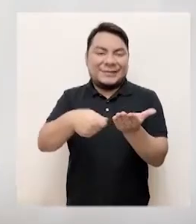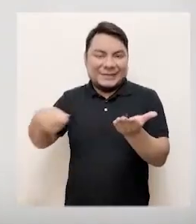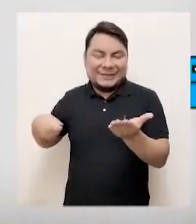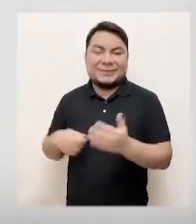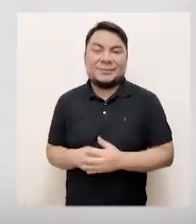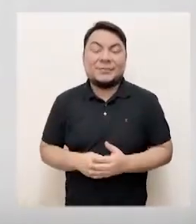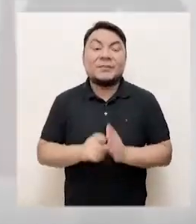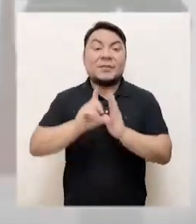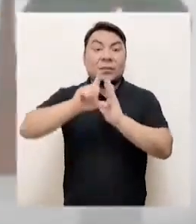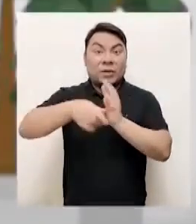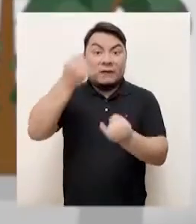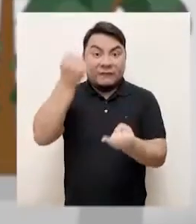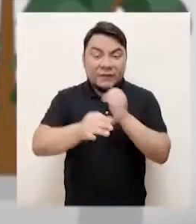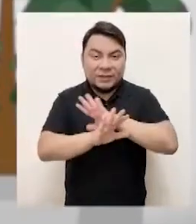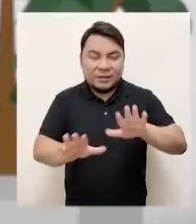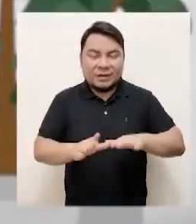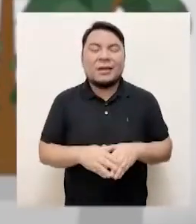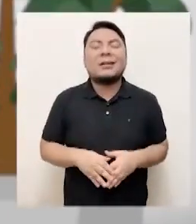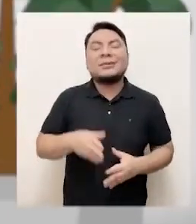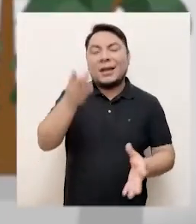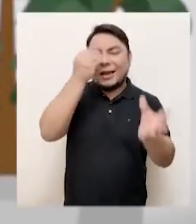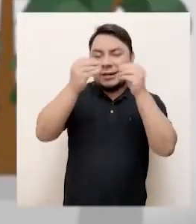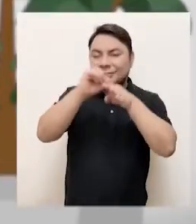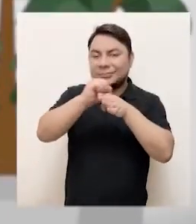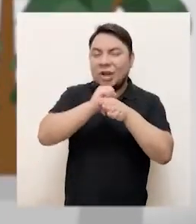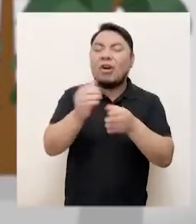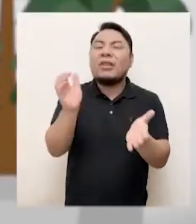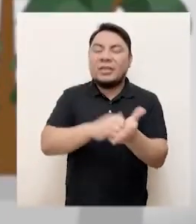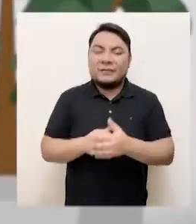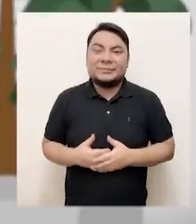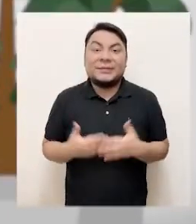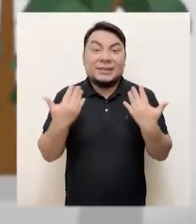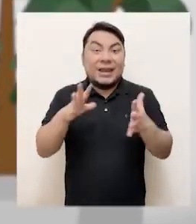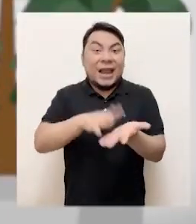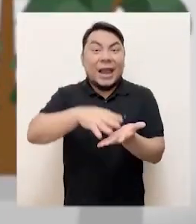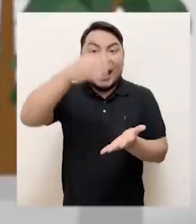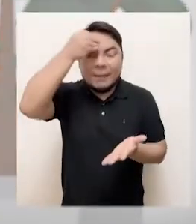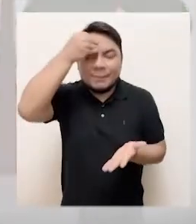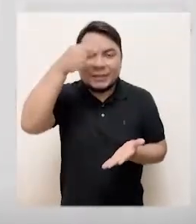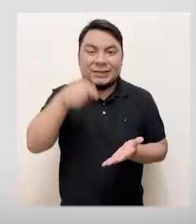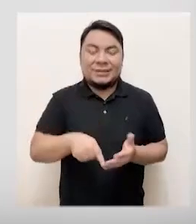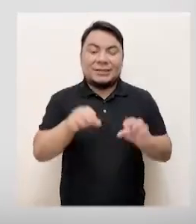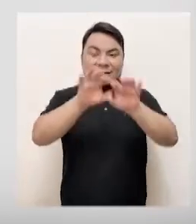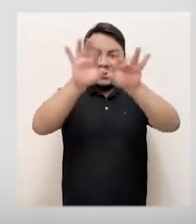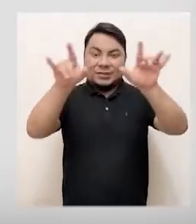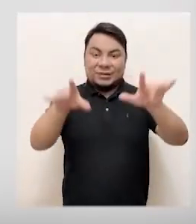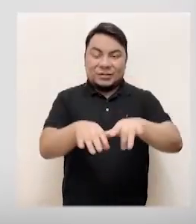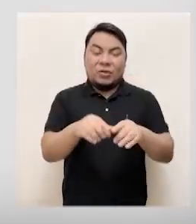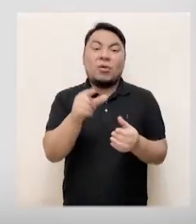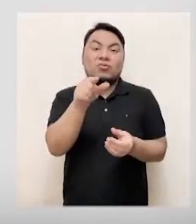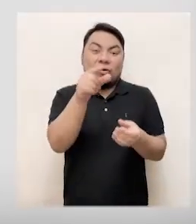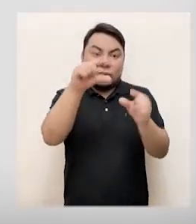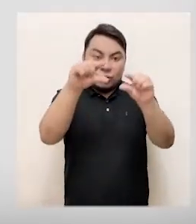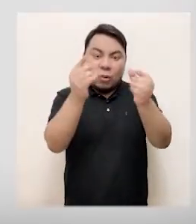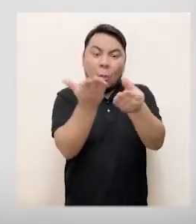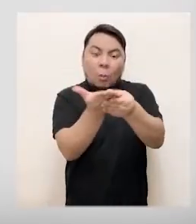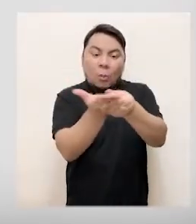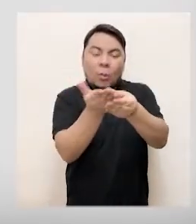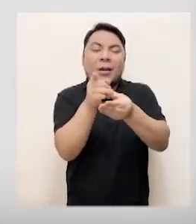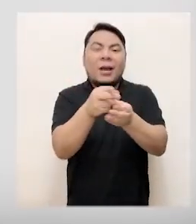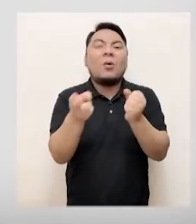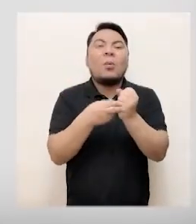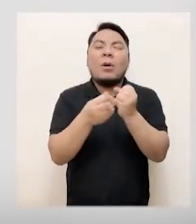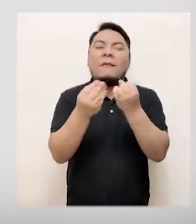Podría dañarlo. Y para terminar, recapitulemos. Como hemos aprendido, la carpeta de Windows nos